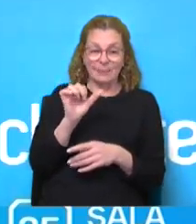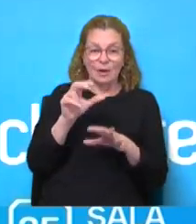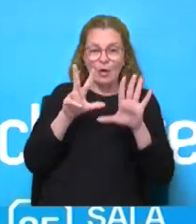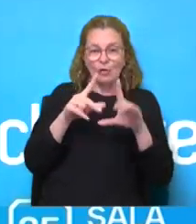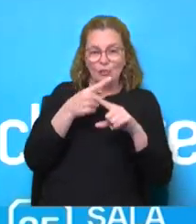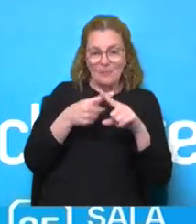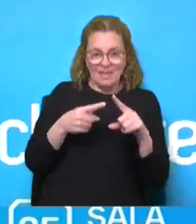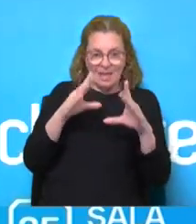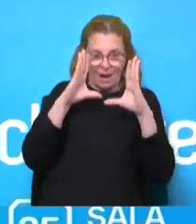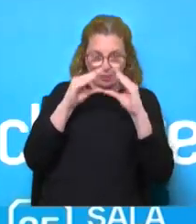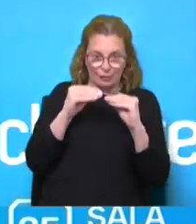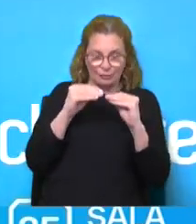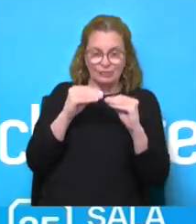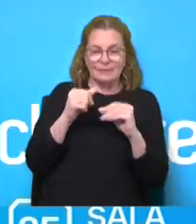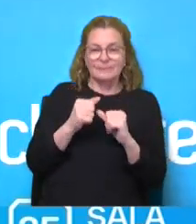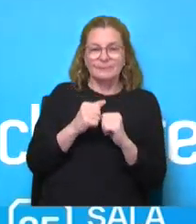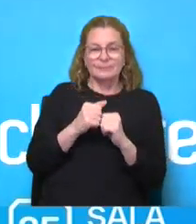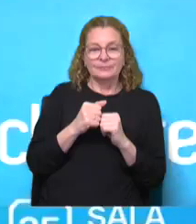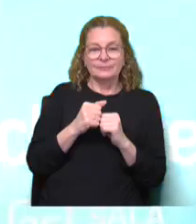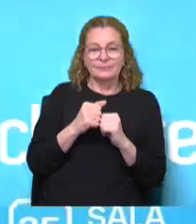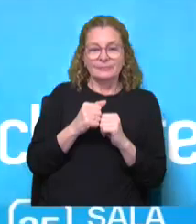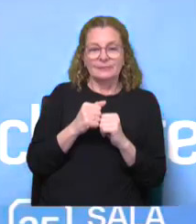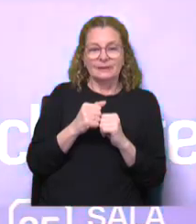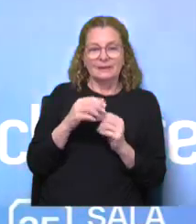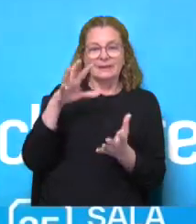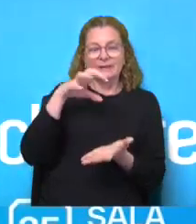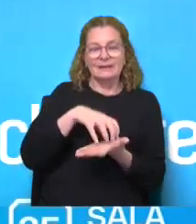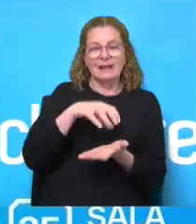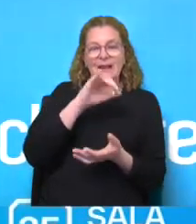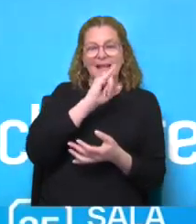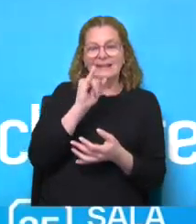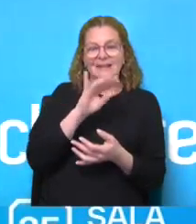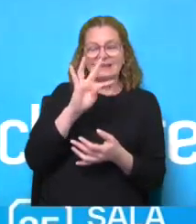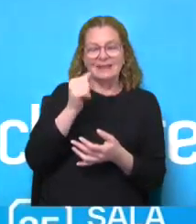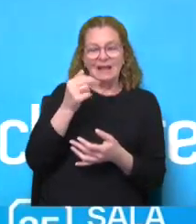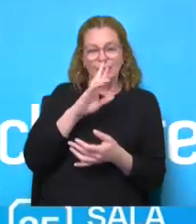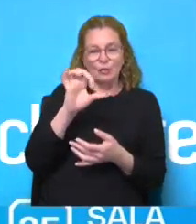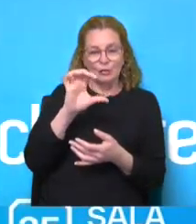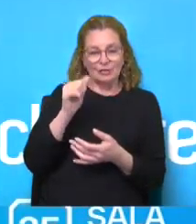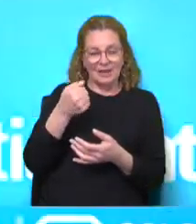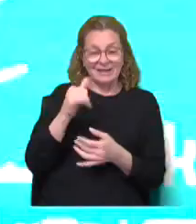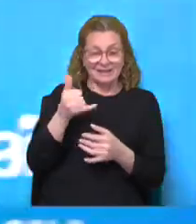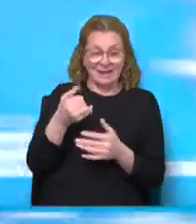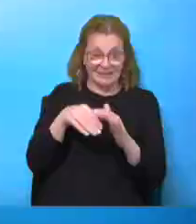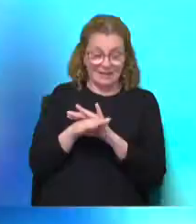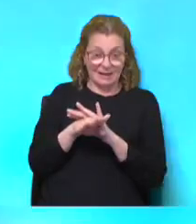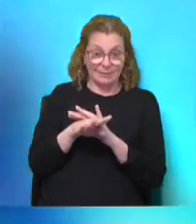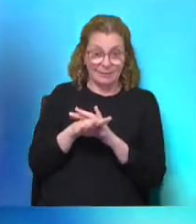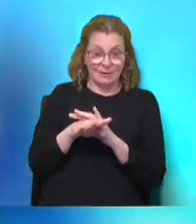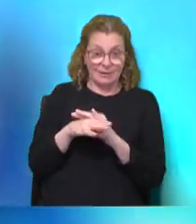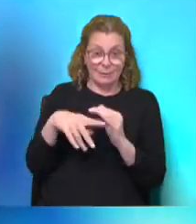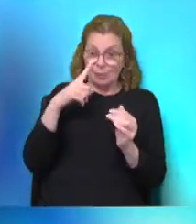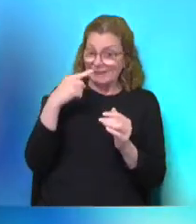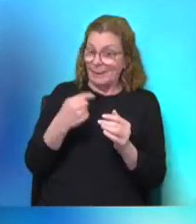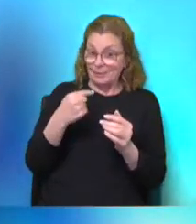las 20:30, ¿verdad? A partir de las 20:30 horas en la sala Zita Rosa. Así que ya saca la entrada porque se agota